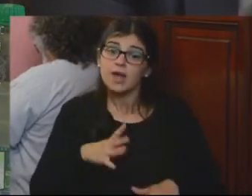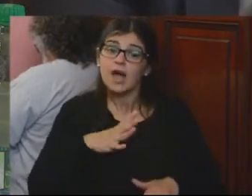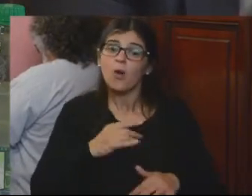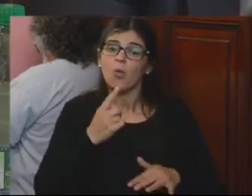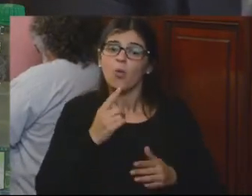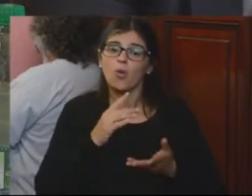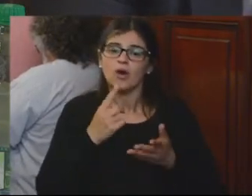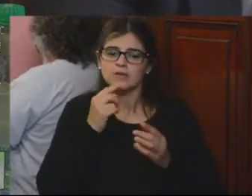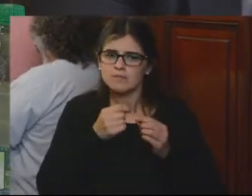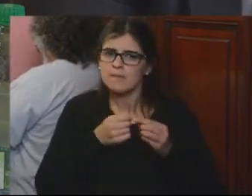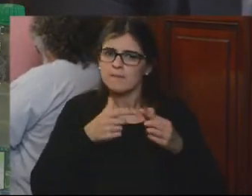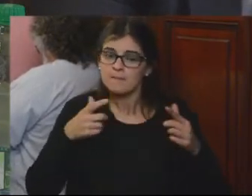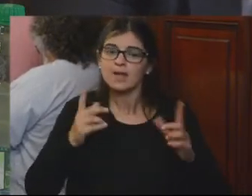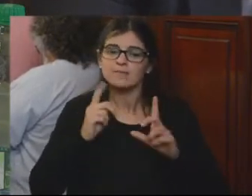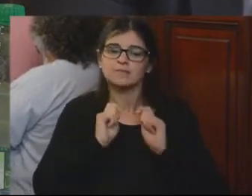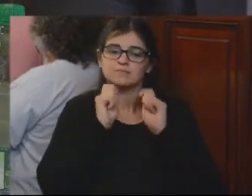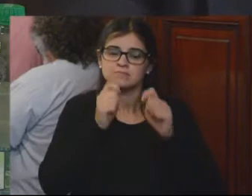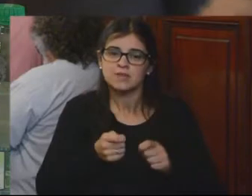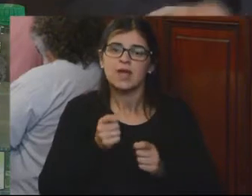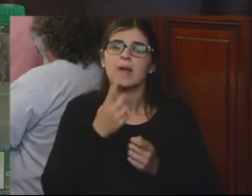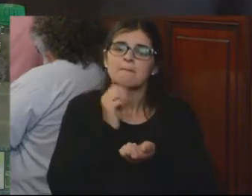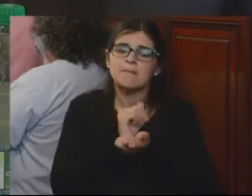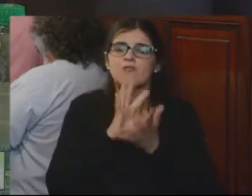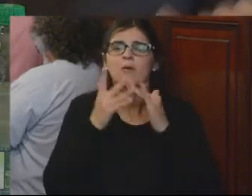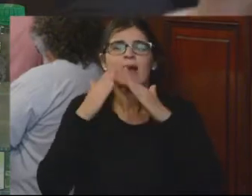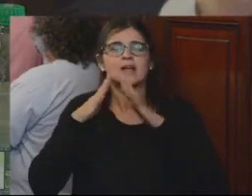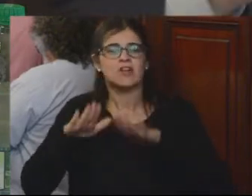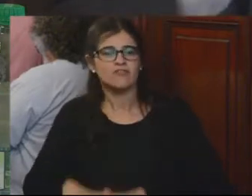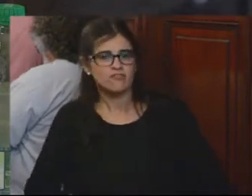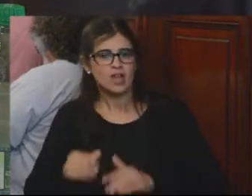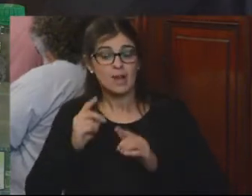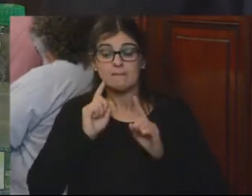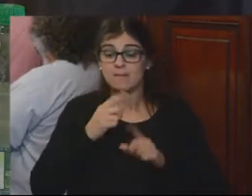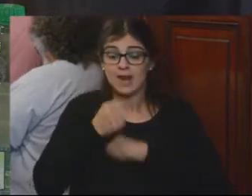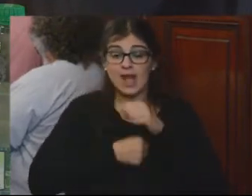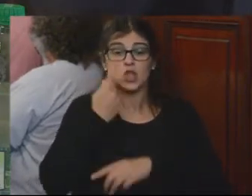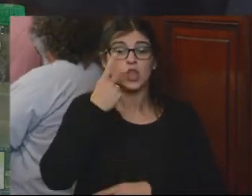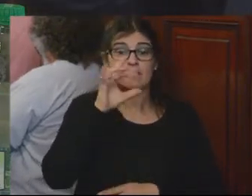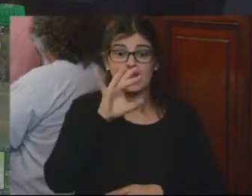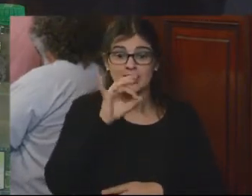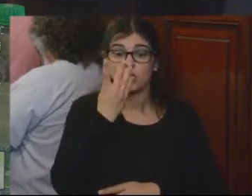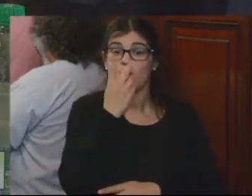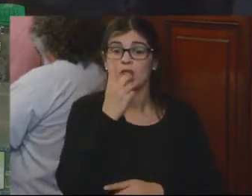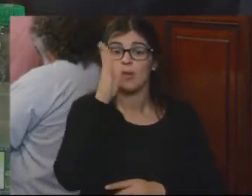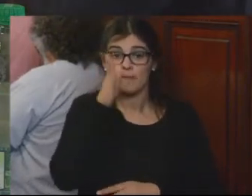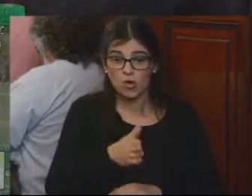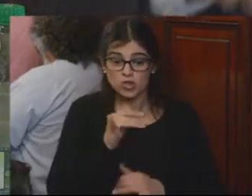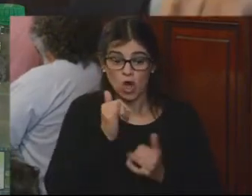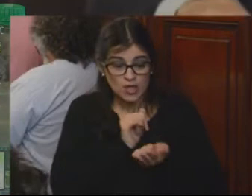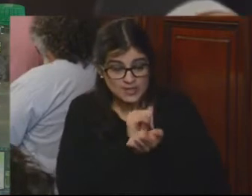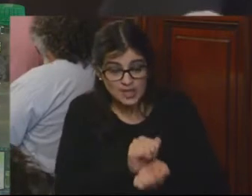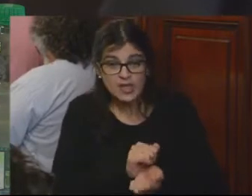creciente al otorgamiento de prisiones domiciliarias mientras que en el año 2015 el 41% de los detenidos